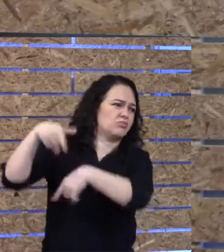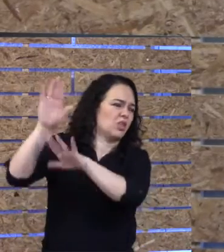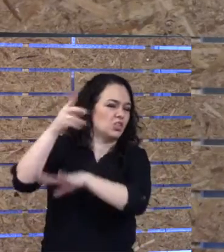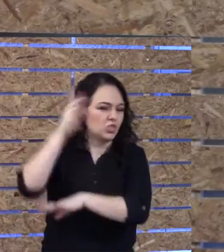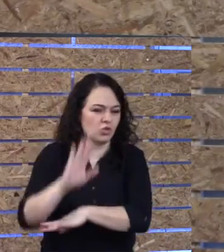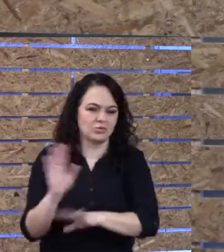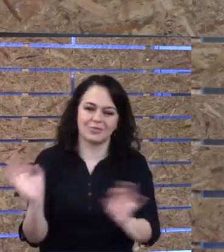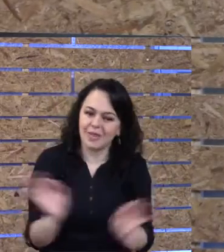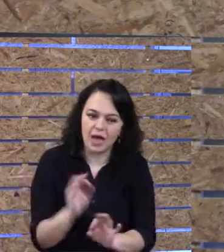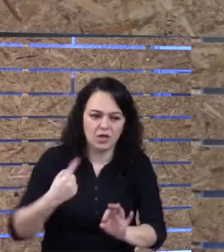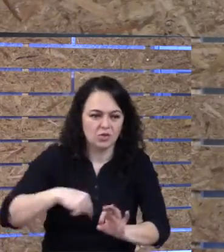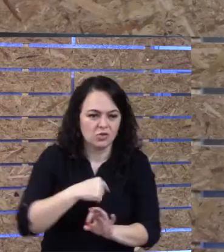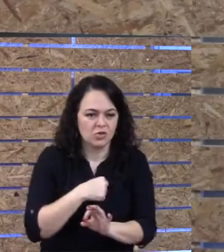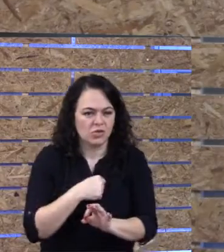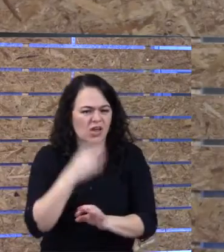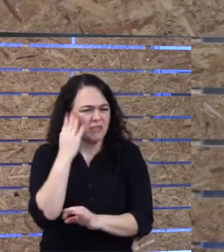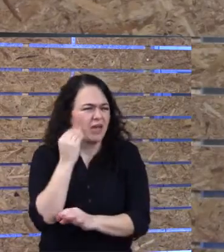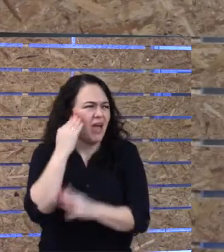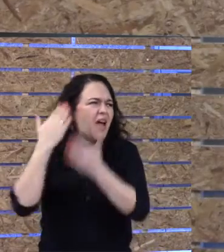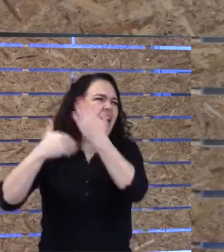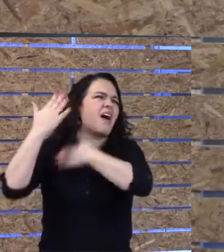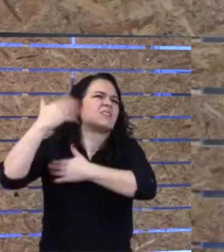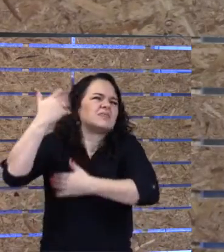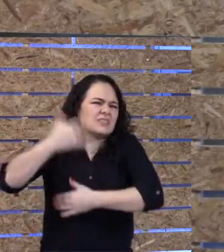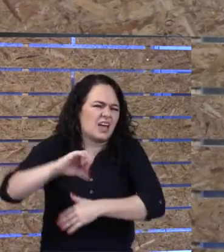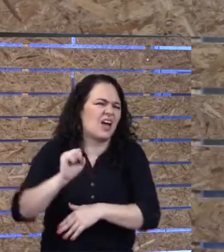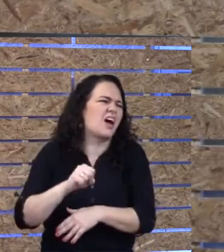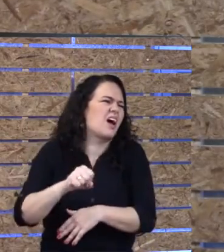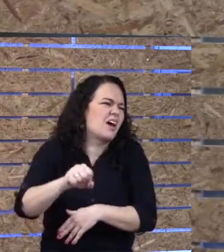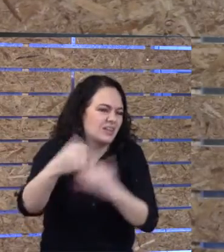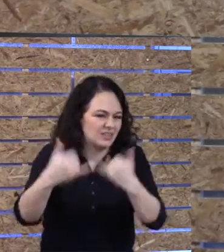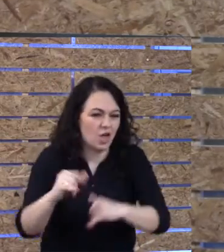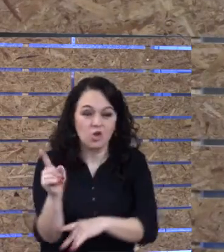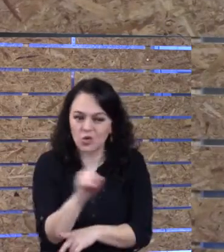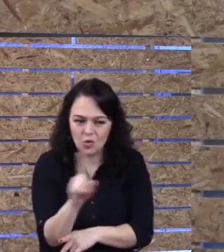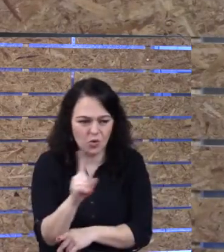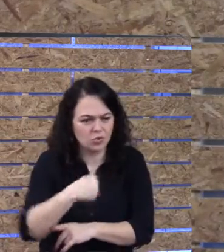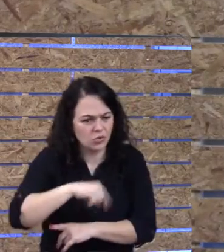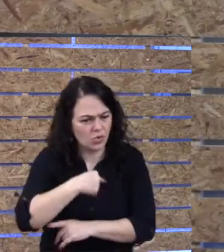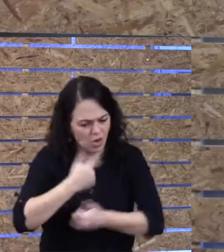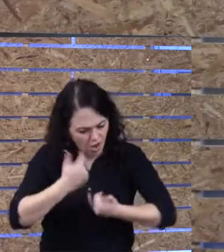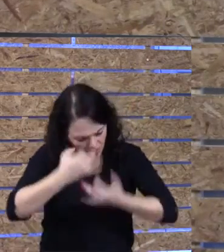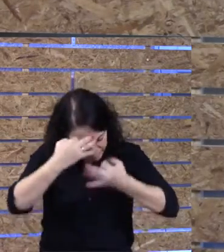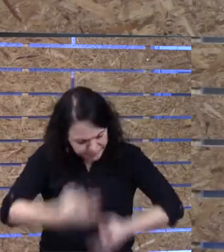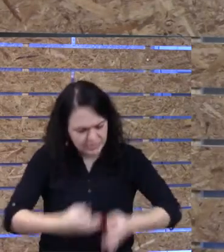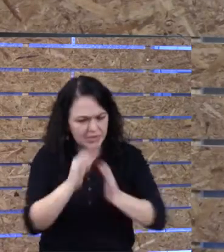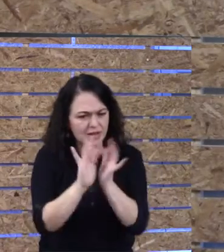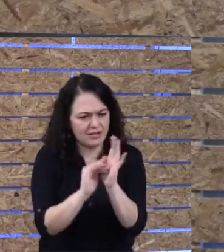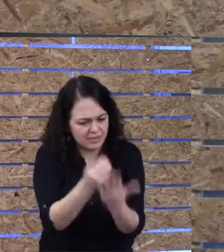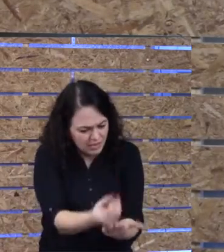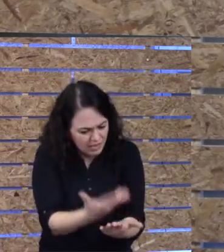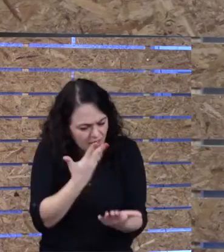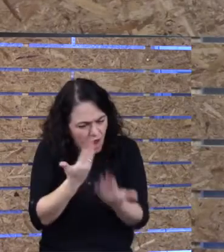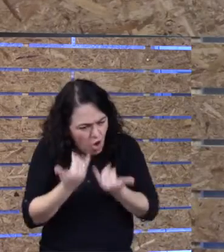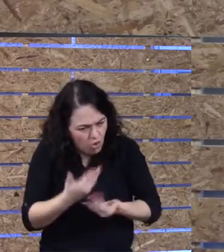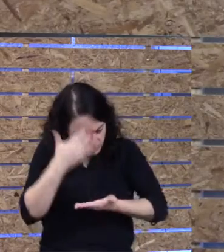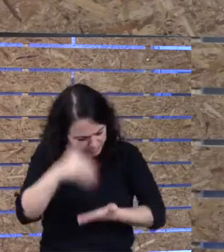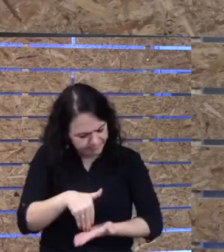nuestra fe solo por las experiencias del pasado y no por las convicciones que nos da su palabra en el día de hoy.